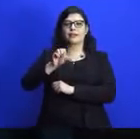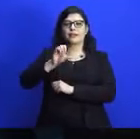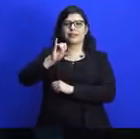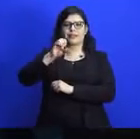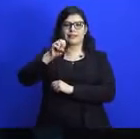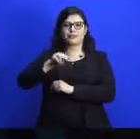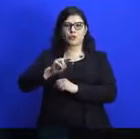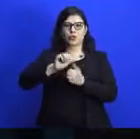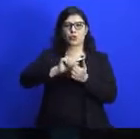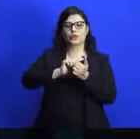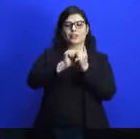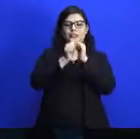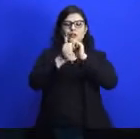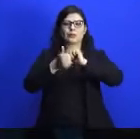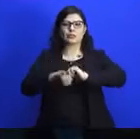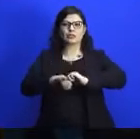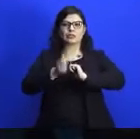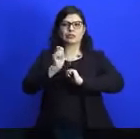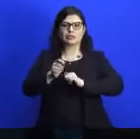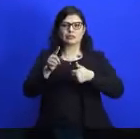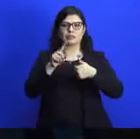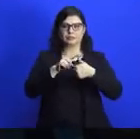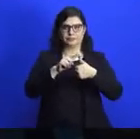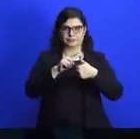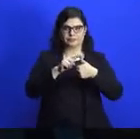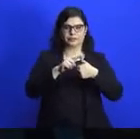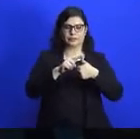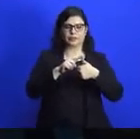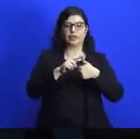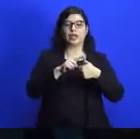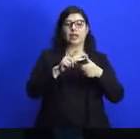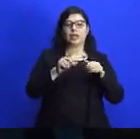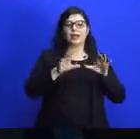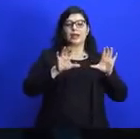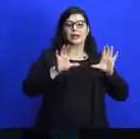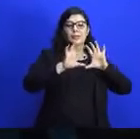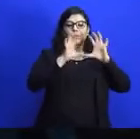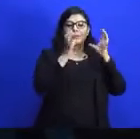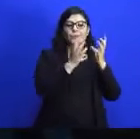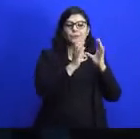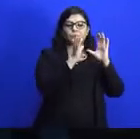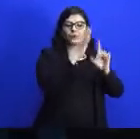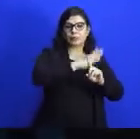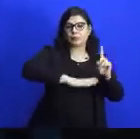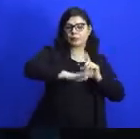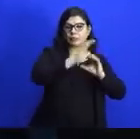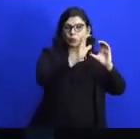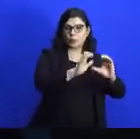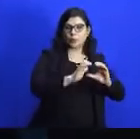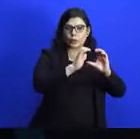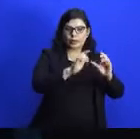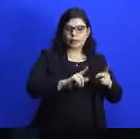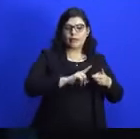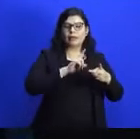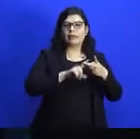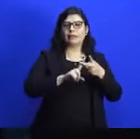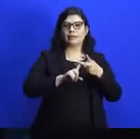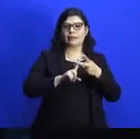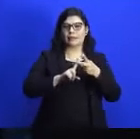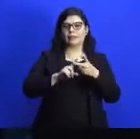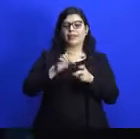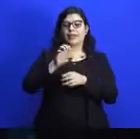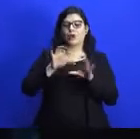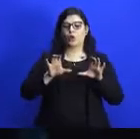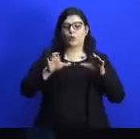cuatro grandes pilares: sustentabilidad, oportunidad, comunidad y ética e integridad.